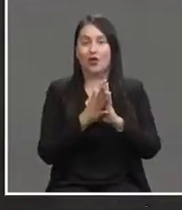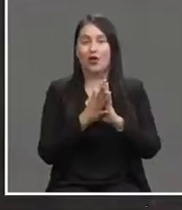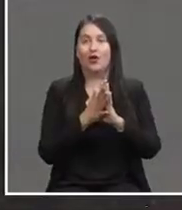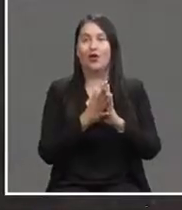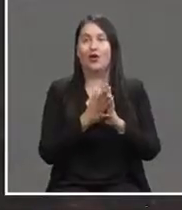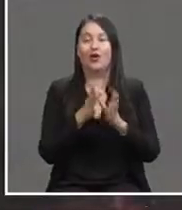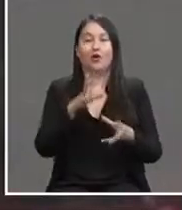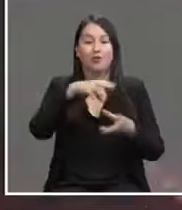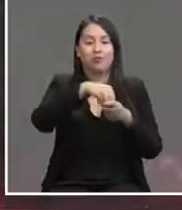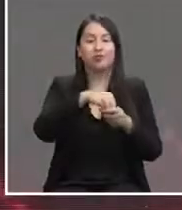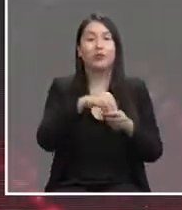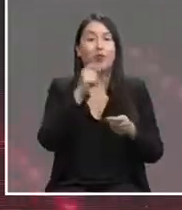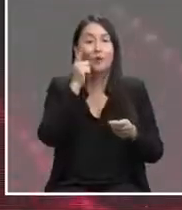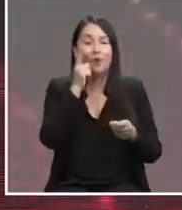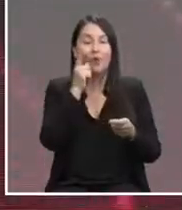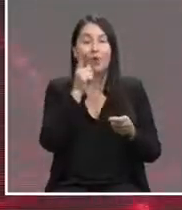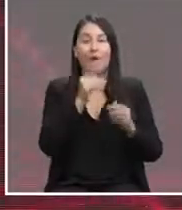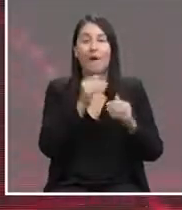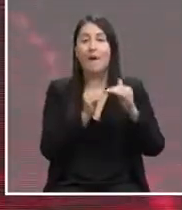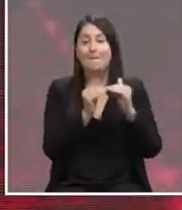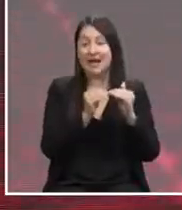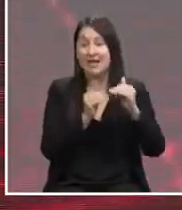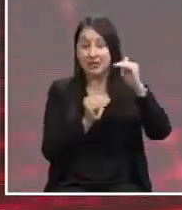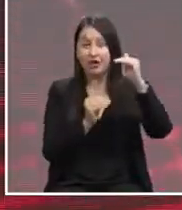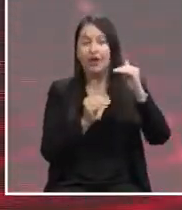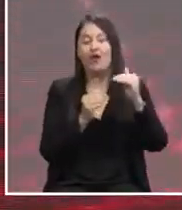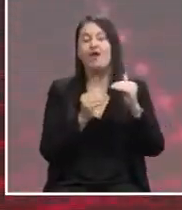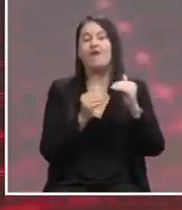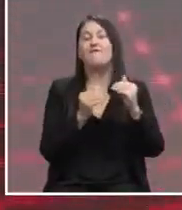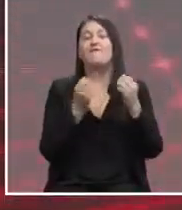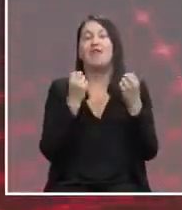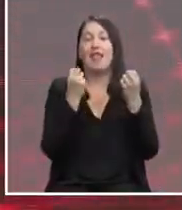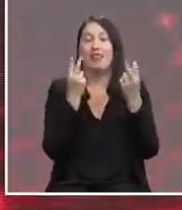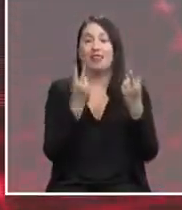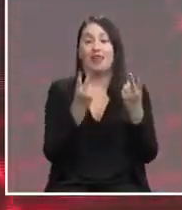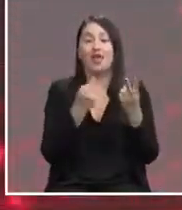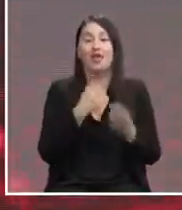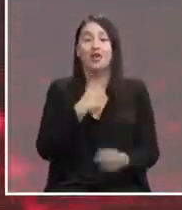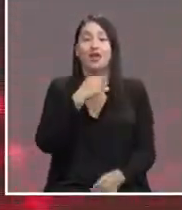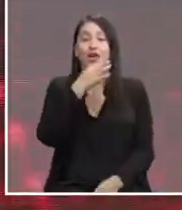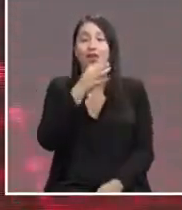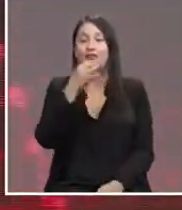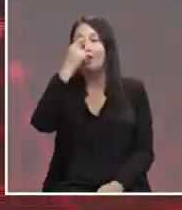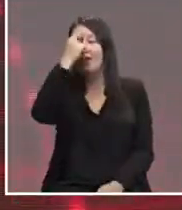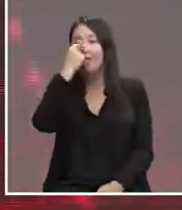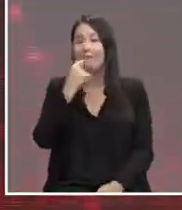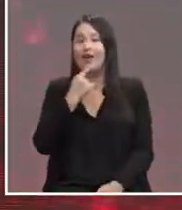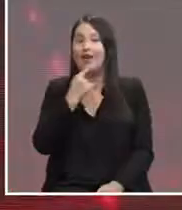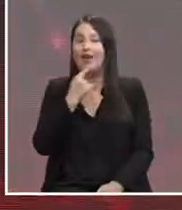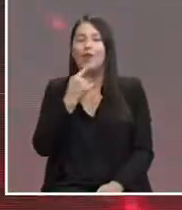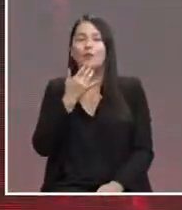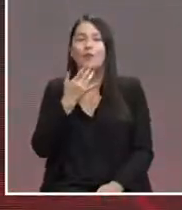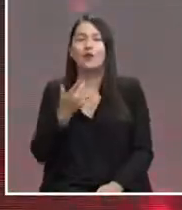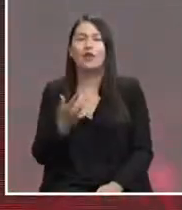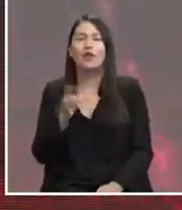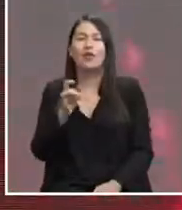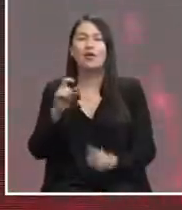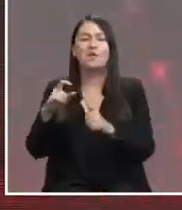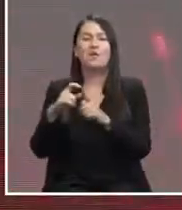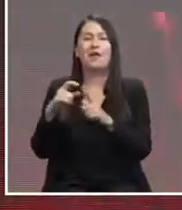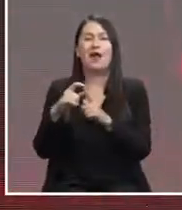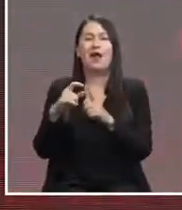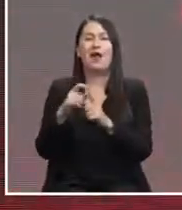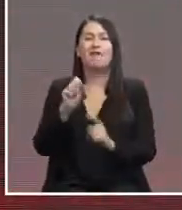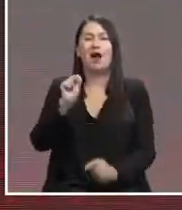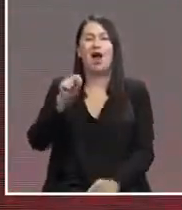valentía, ¿sí? Y eso lo digo en griego porque Andrea lamentablemente viene de Andros, que es varón, y por lo tanto estaba como asociado